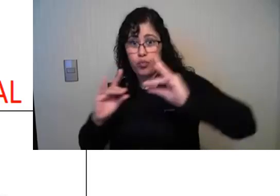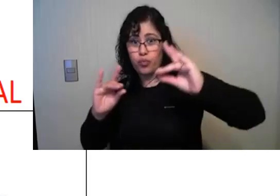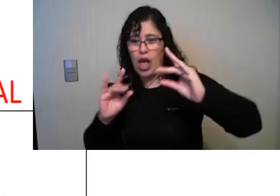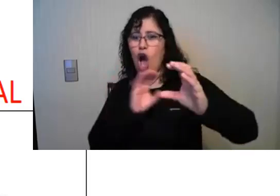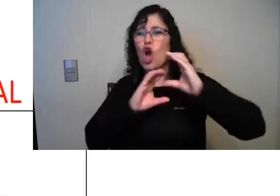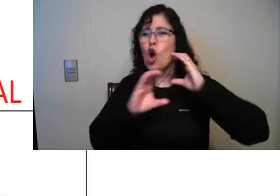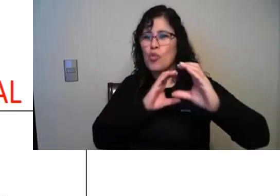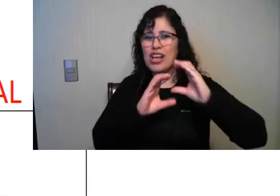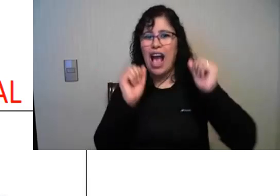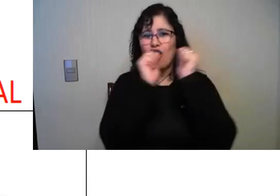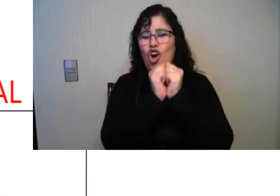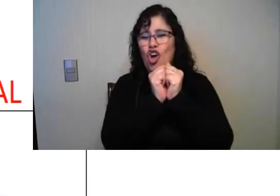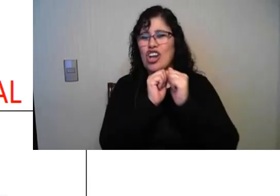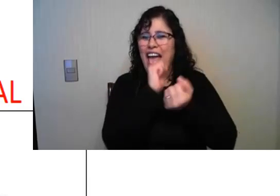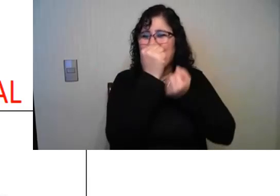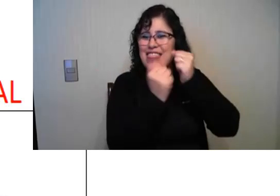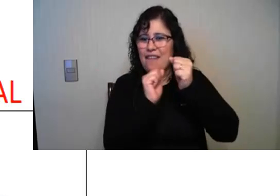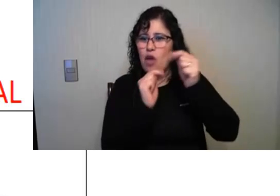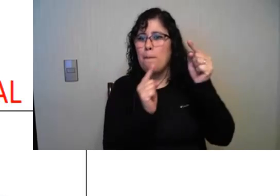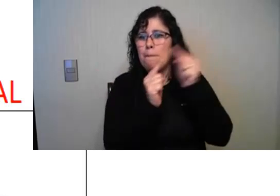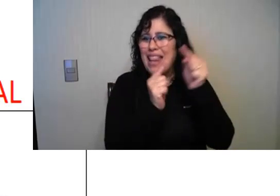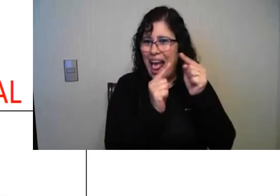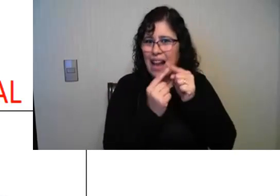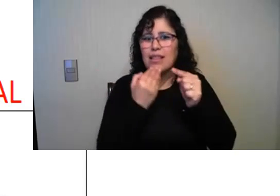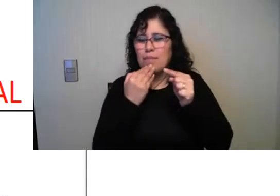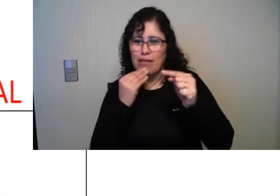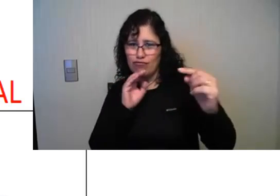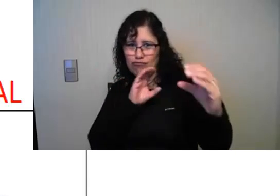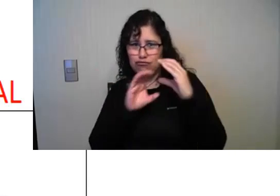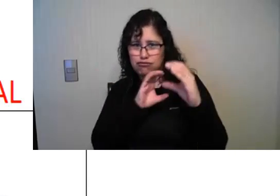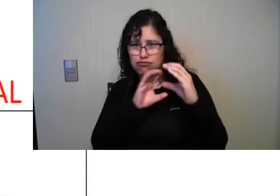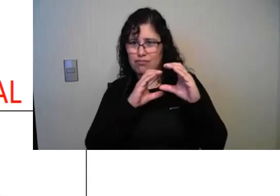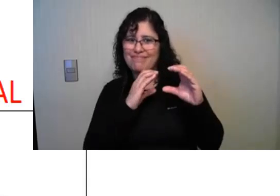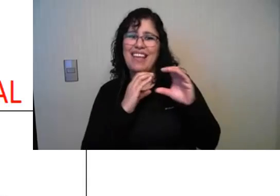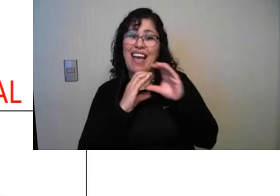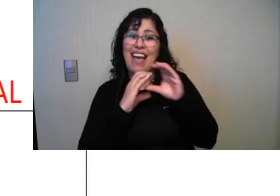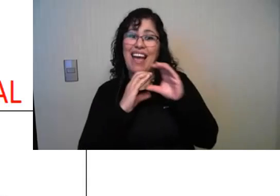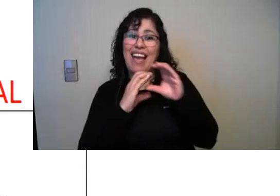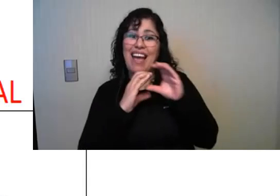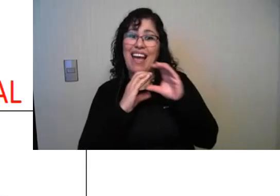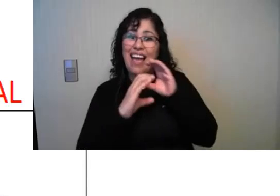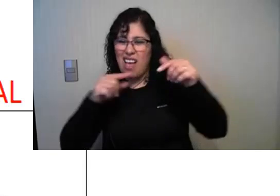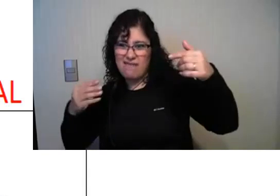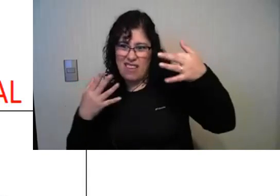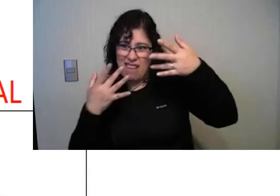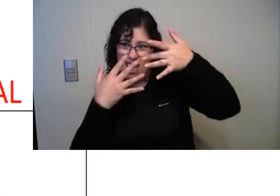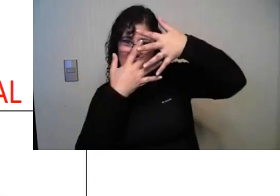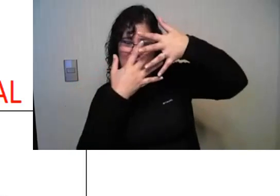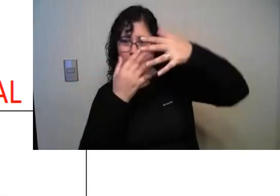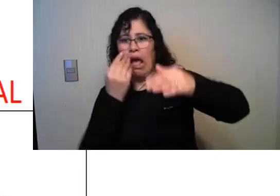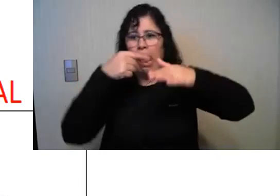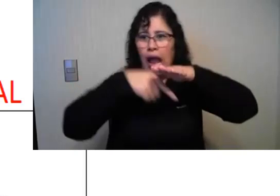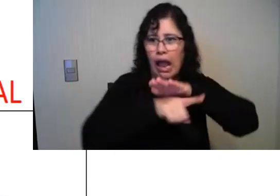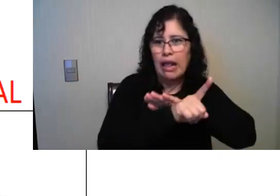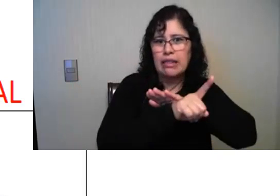nervios espinales, y ustedes entenderán, digamos, que hay fibras que están entrando y saliendo hacia la médula